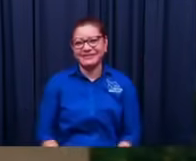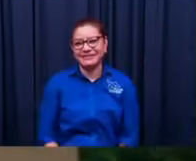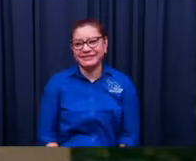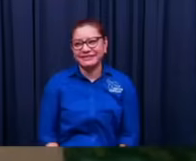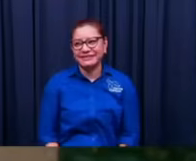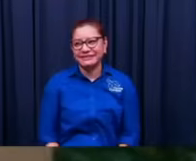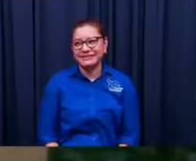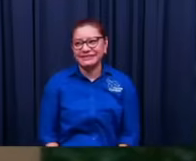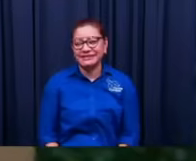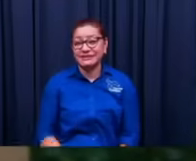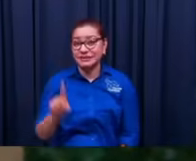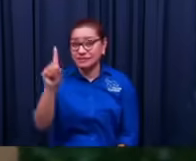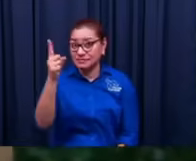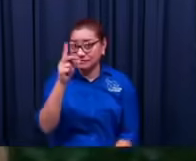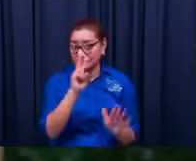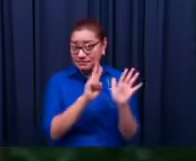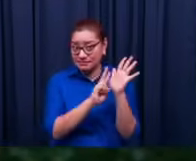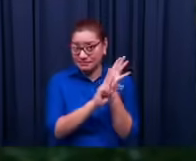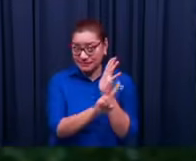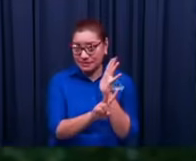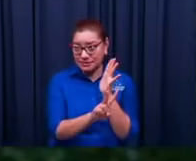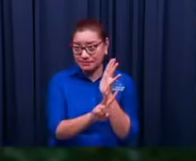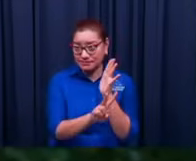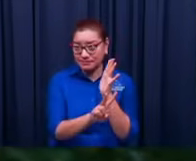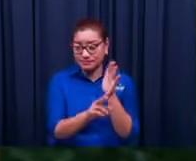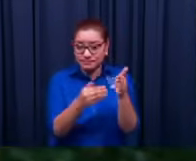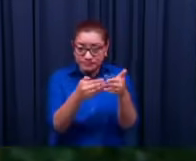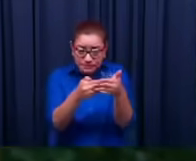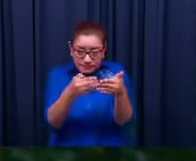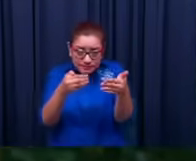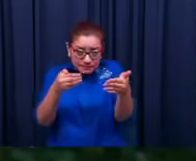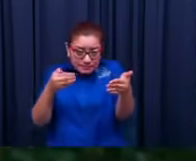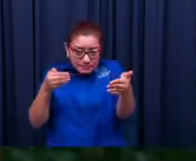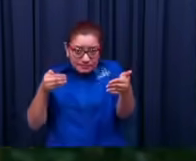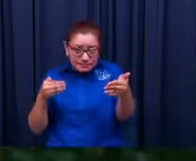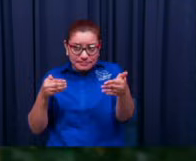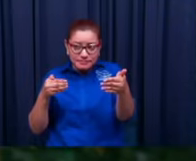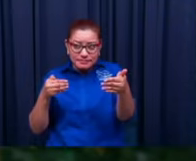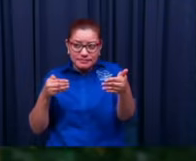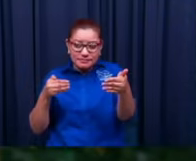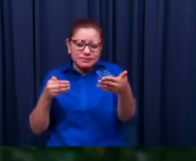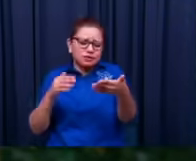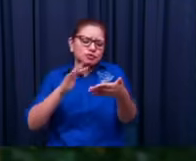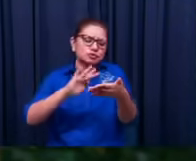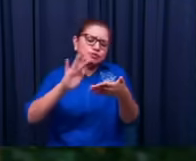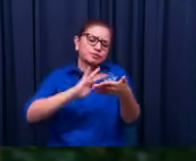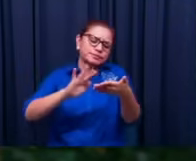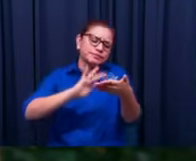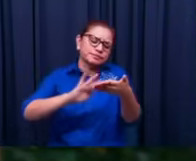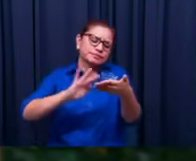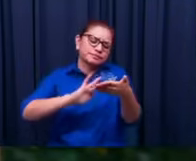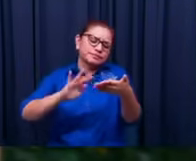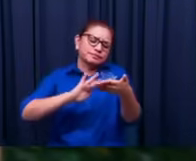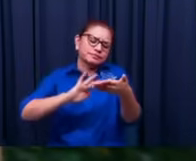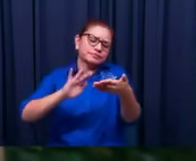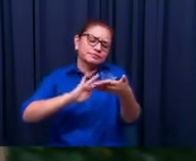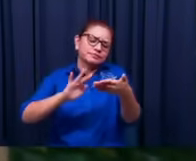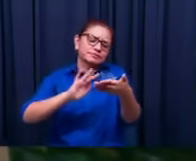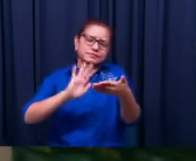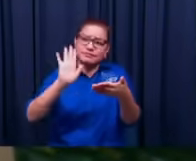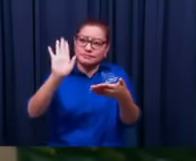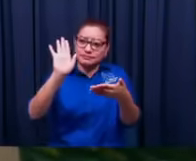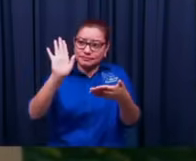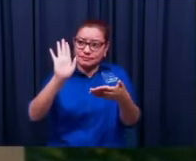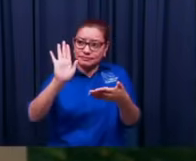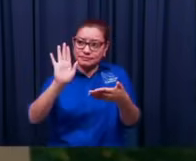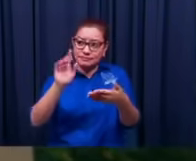les voy a mencionar solo un versículo de apartarse. Aunque aquí tenía un montón, no, pero permítame,